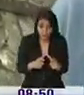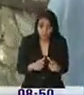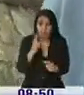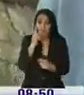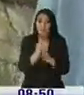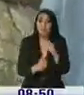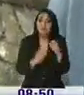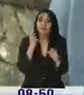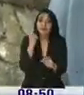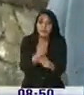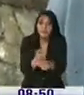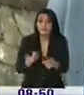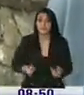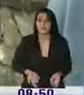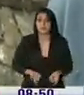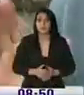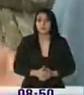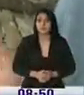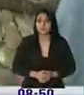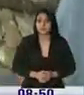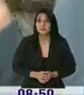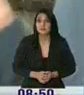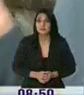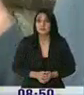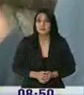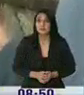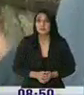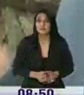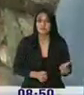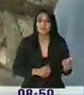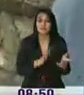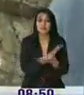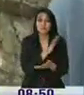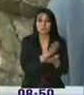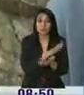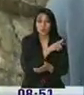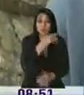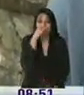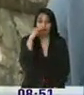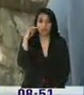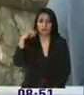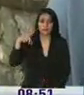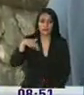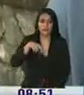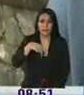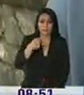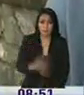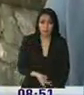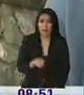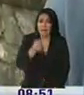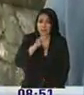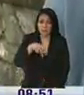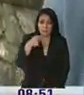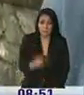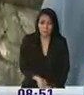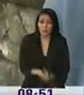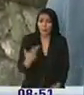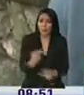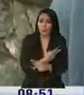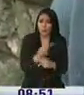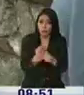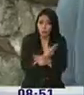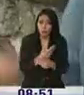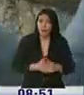año está más de un año y los muchachos de la escuela se están a caer en ese hueco porque